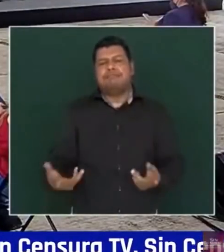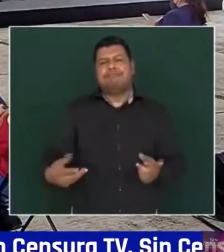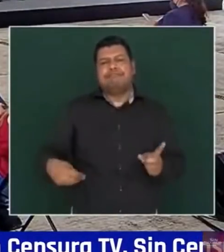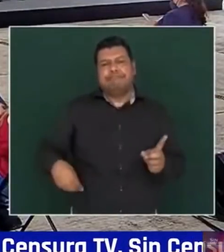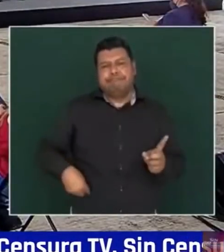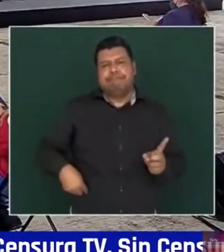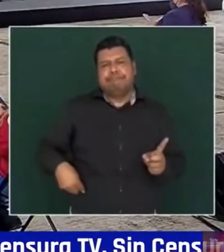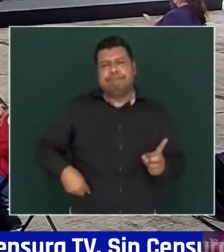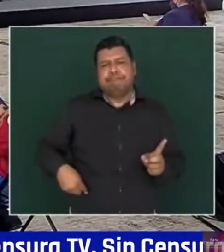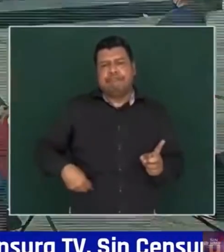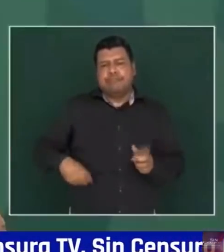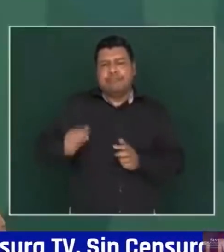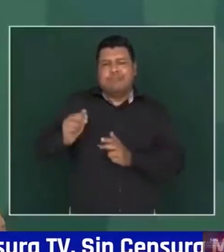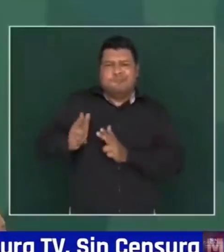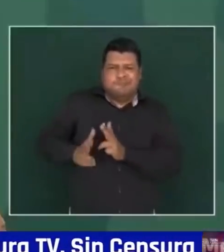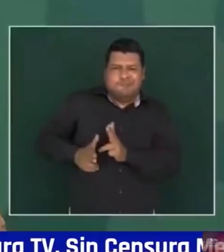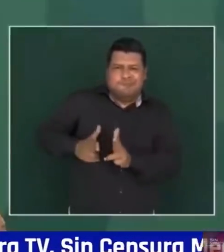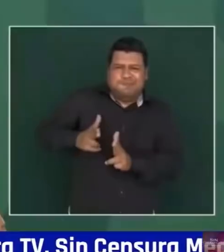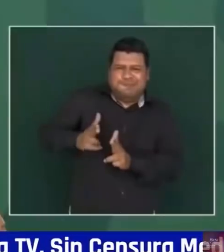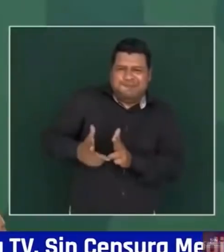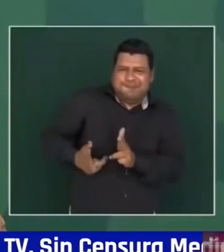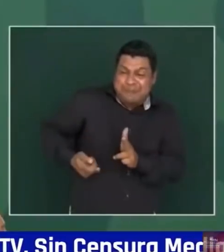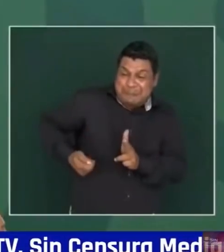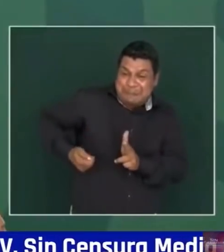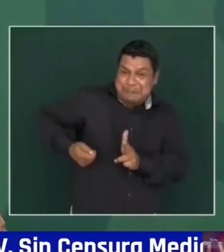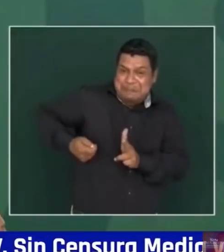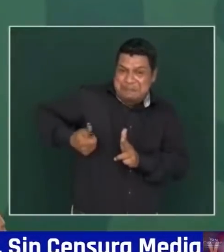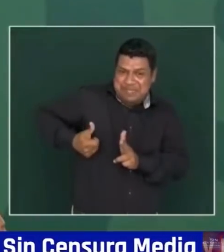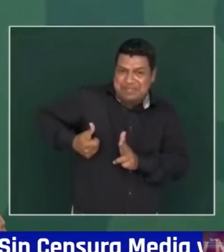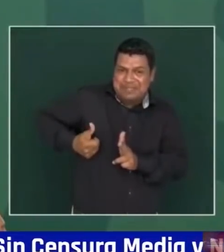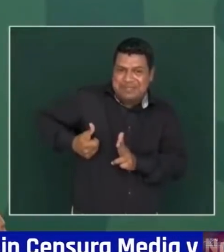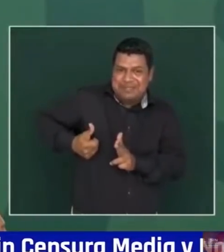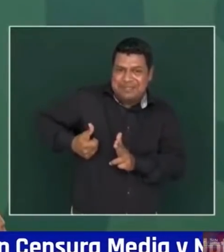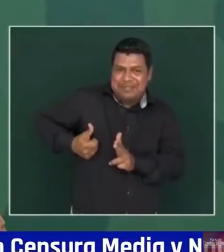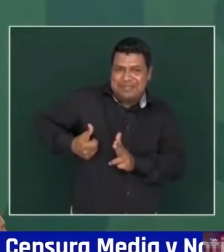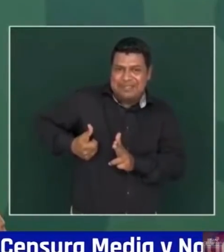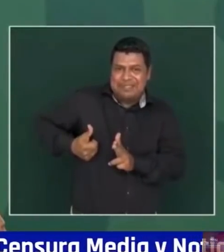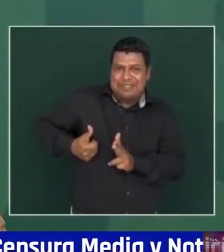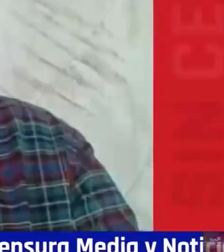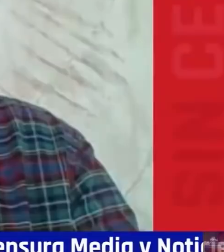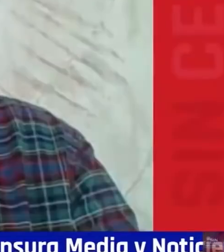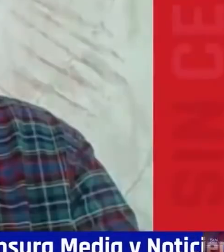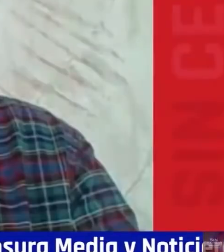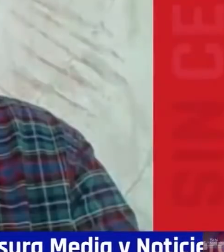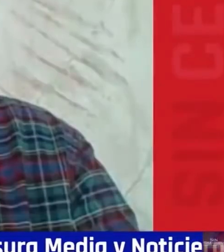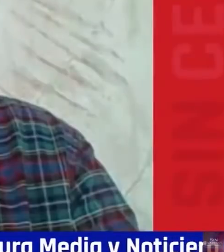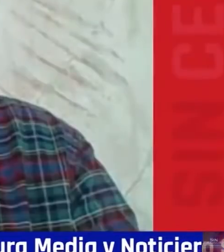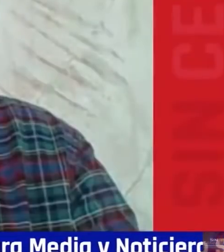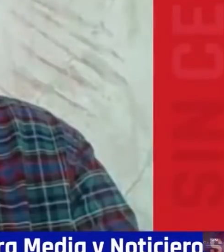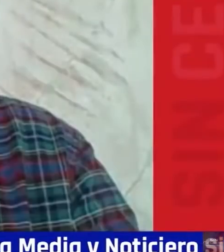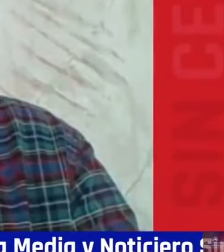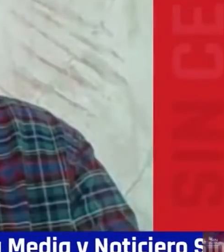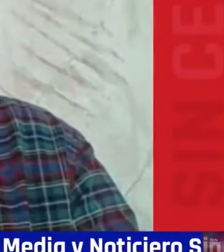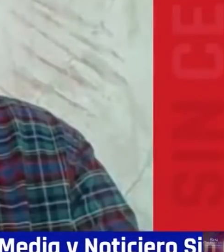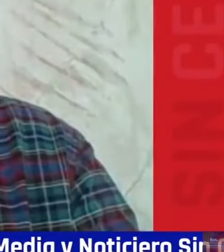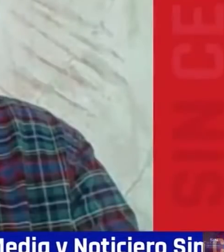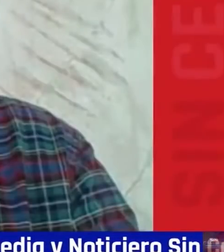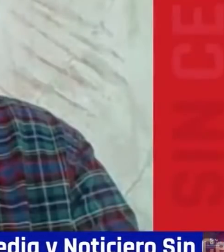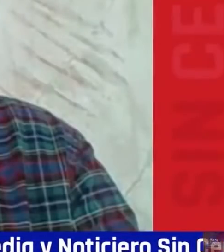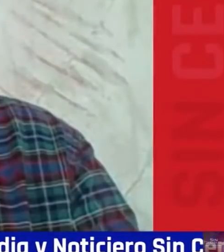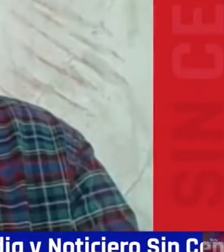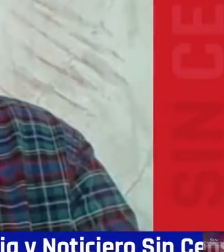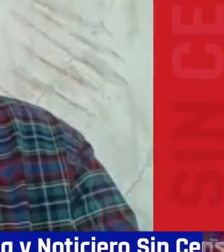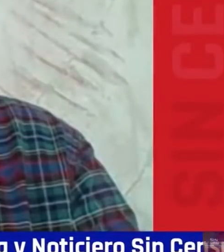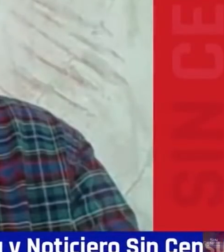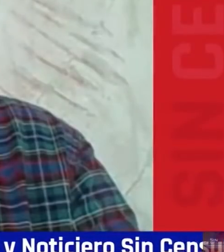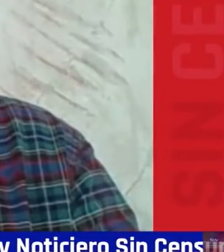al neoliberalismo. Entonces, tenemos la gran virtud y tenemos el orgullo de que nuestro presidente de la República desde